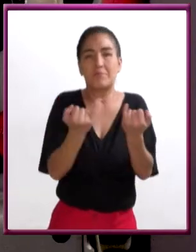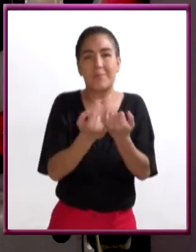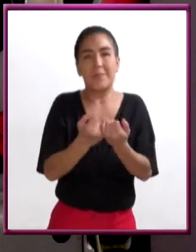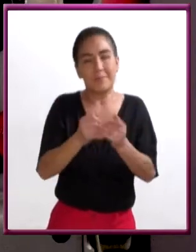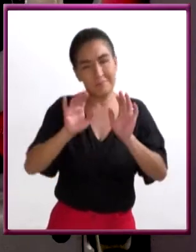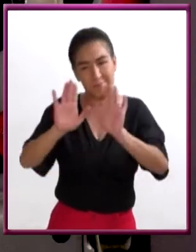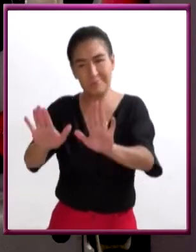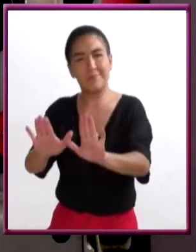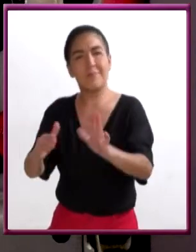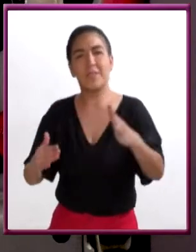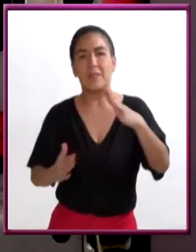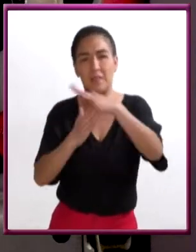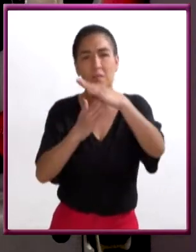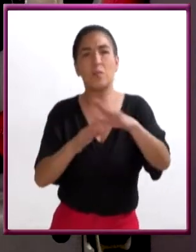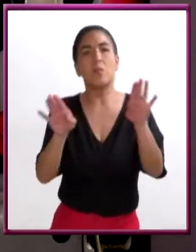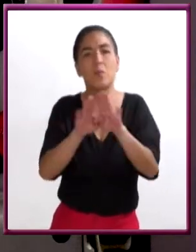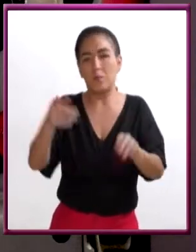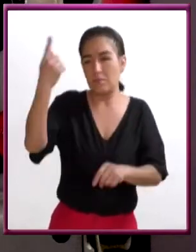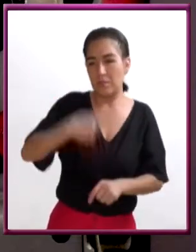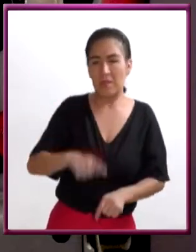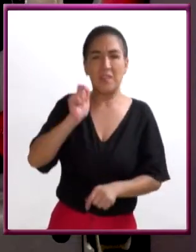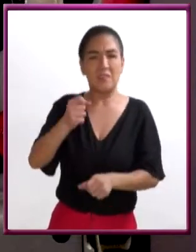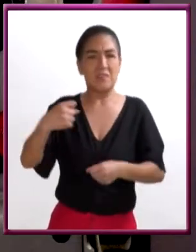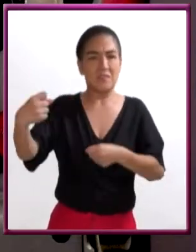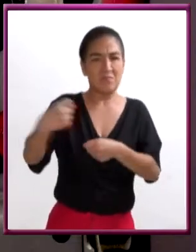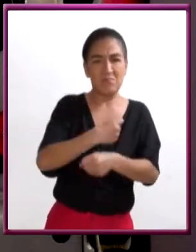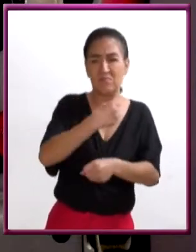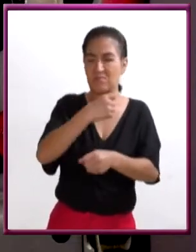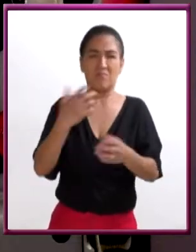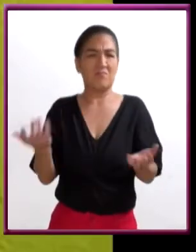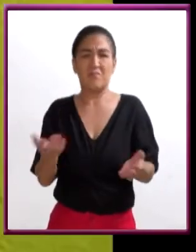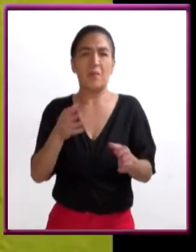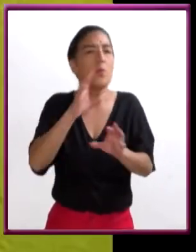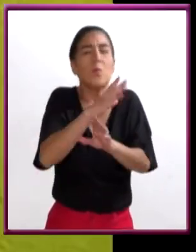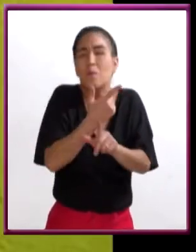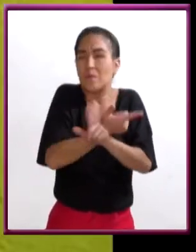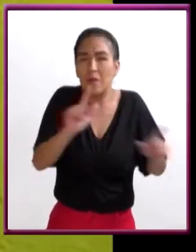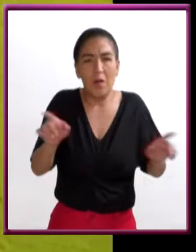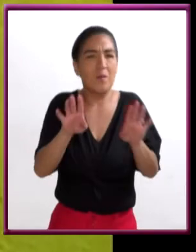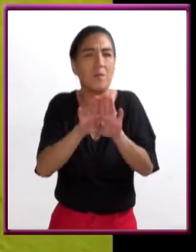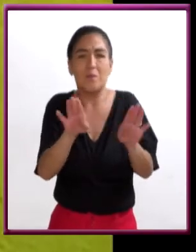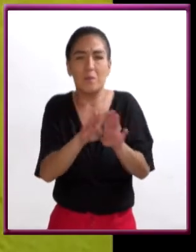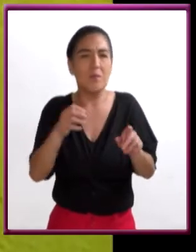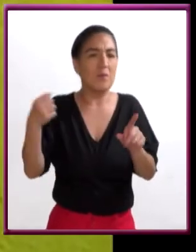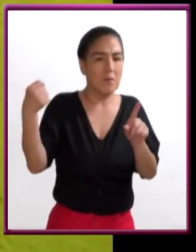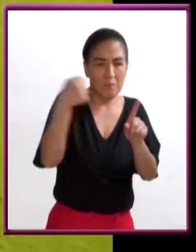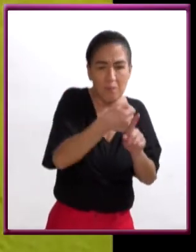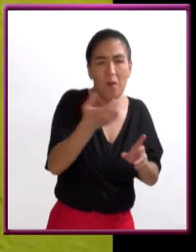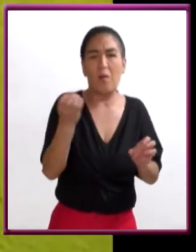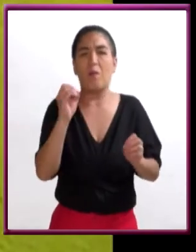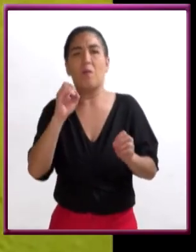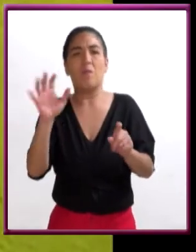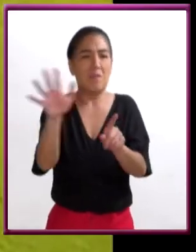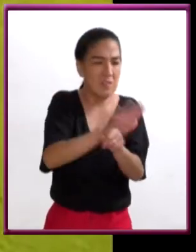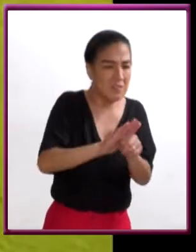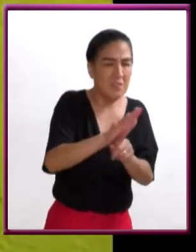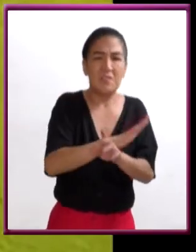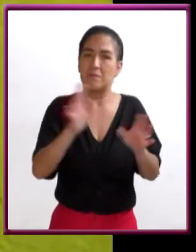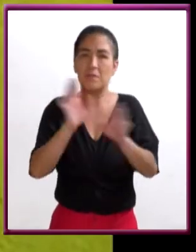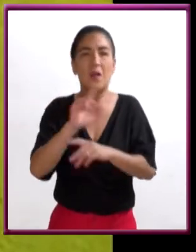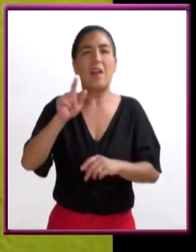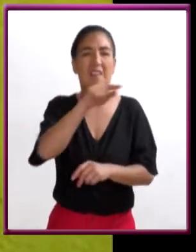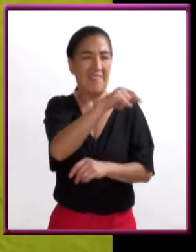nosotros. Dejar de permitir cualquier forma de maltrato. No permitir que nieguen nuestros sentimientos, que nos